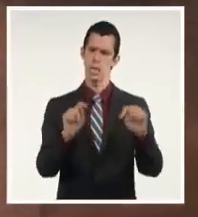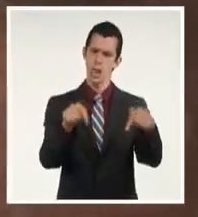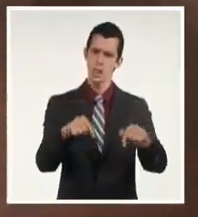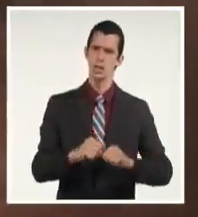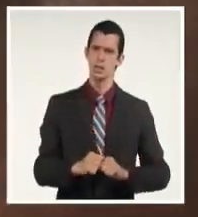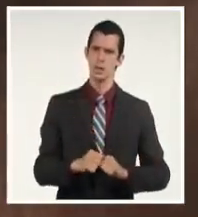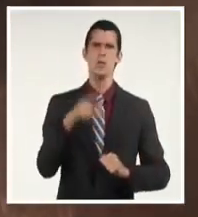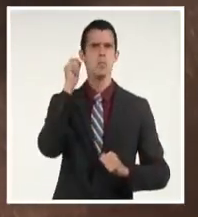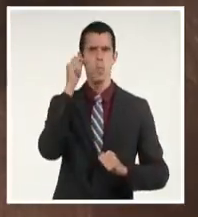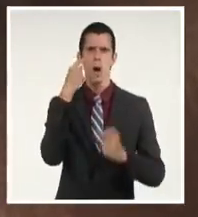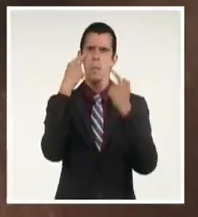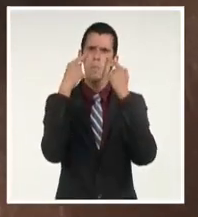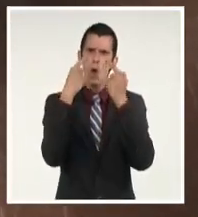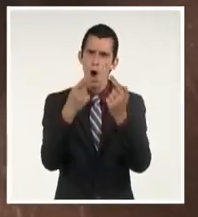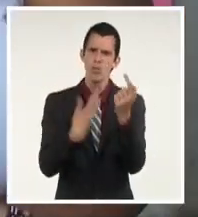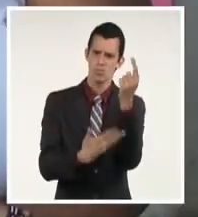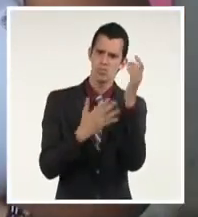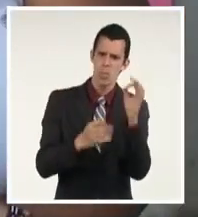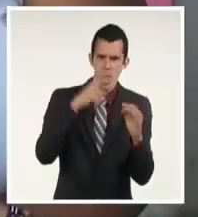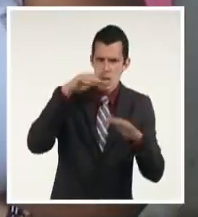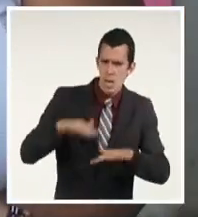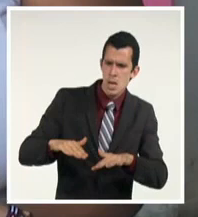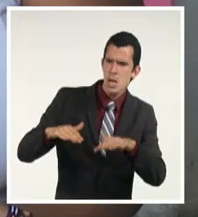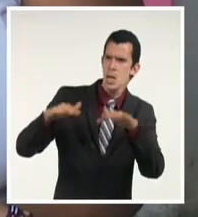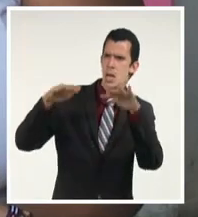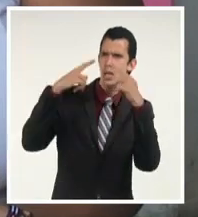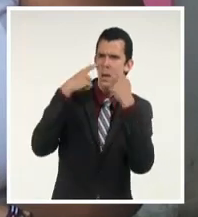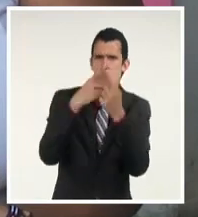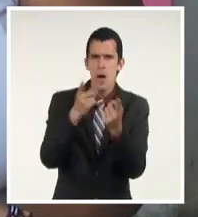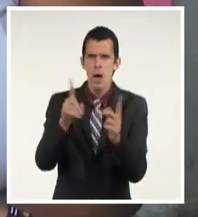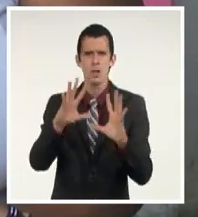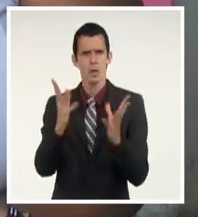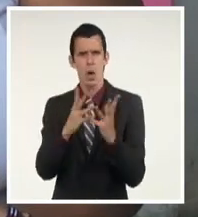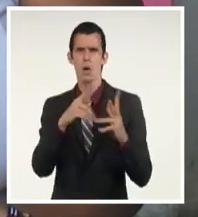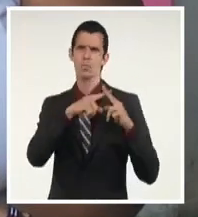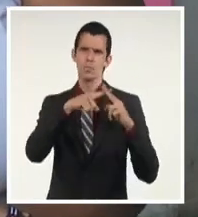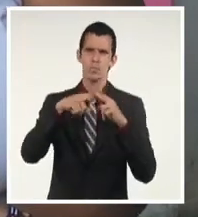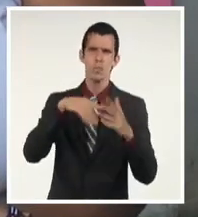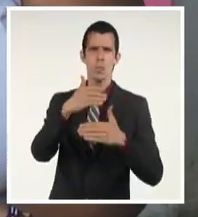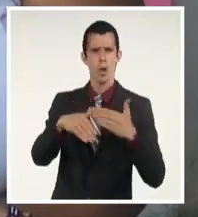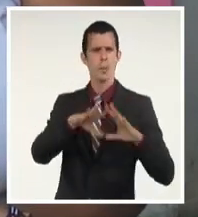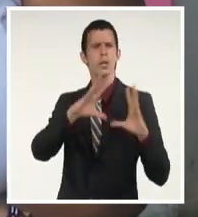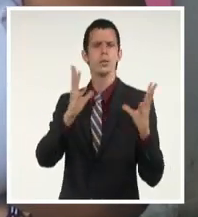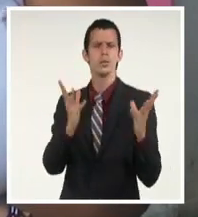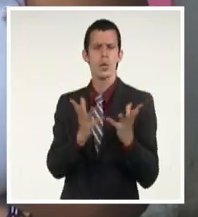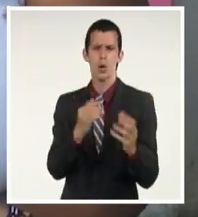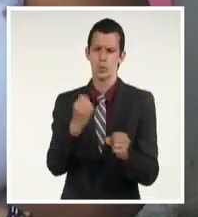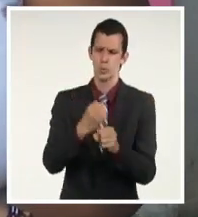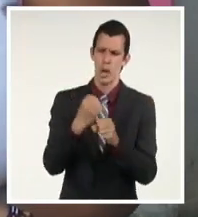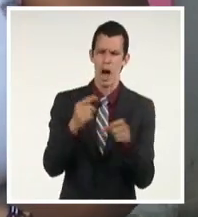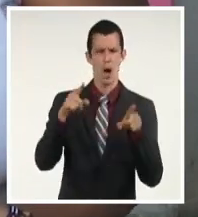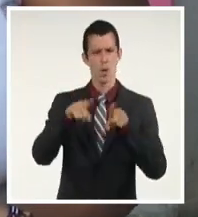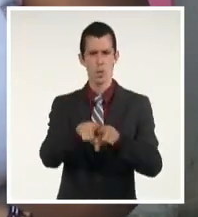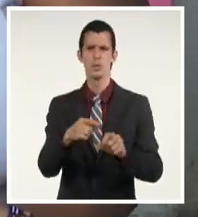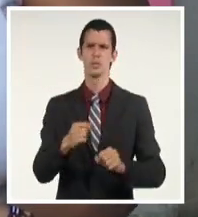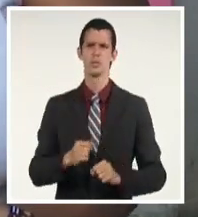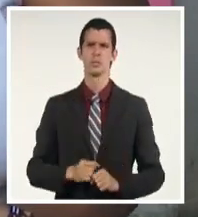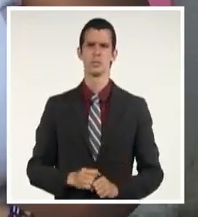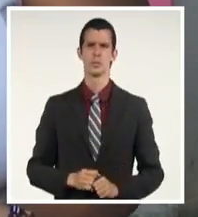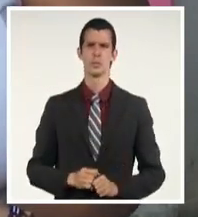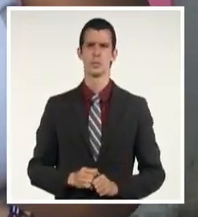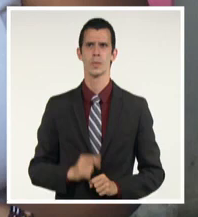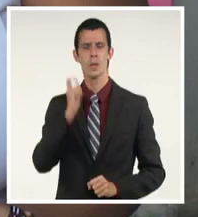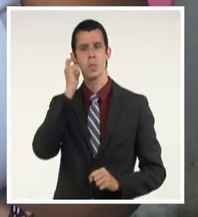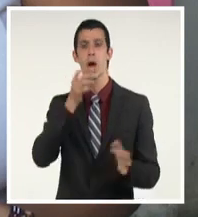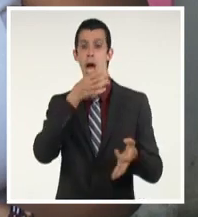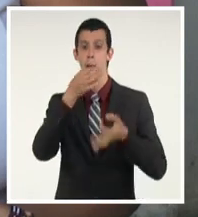a golpe de sacrificio y esfuerzo colectivo. La Guinera ha tenido muchísimas transformaciones. A